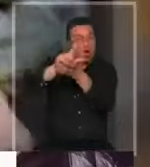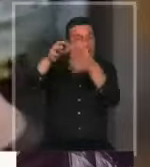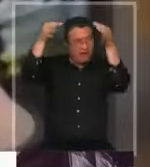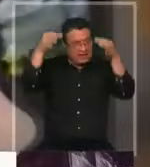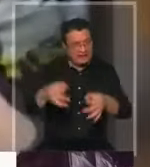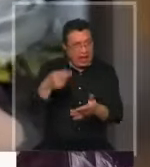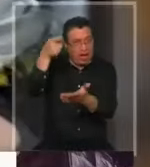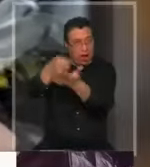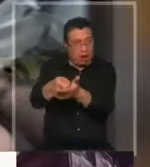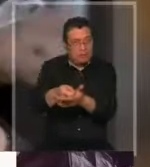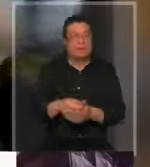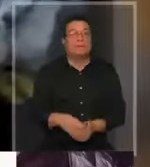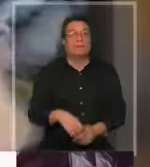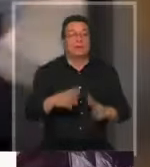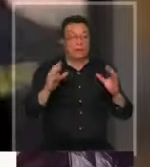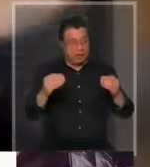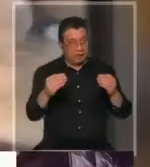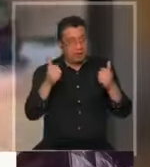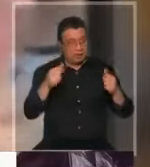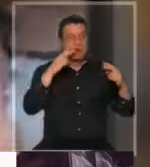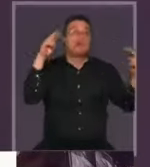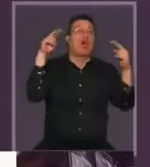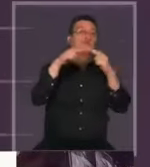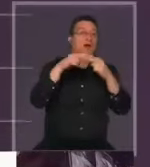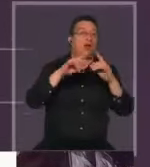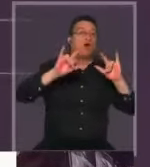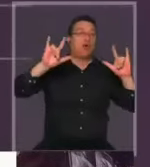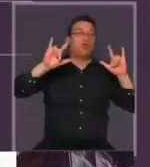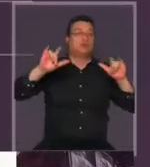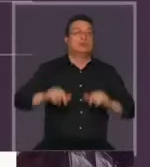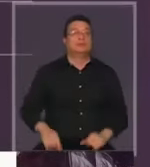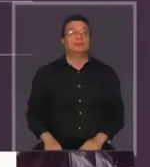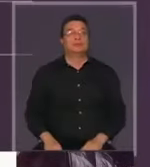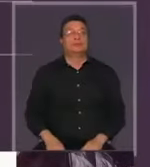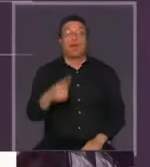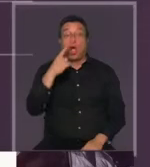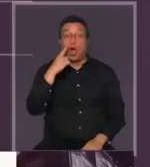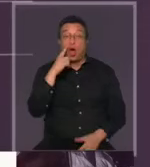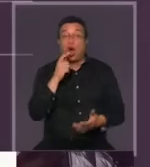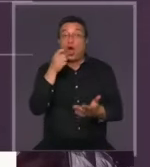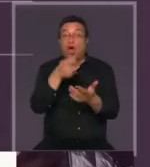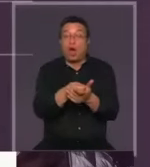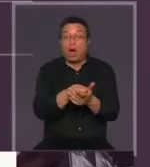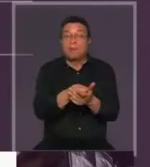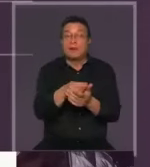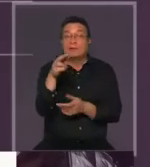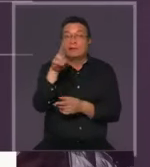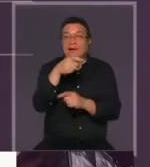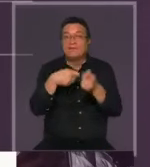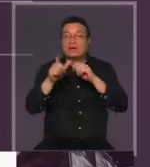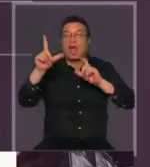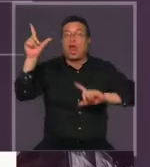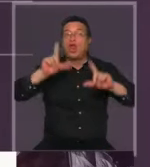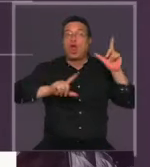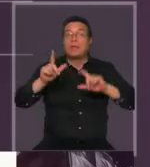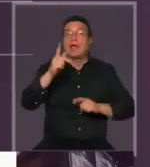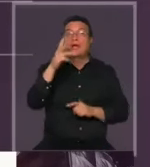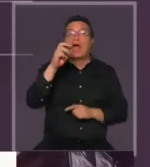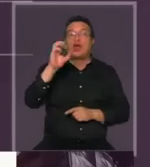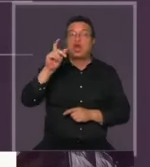oficiales. Piretearnos trabajar chiquillos, ¡nos vemos! Ojo si usted compró entradas en la reventa para Lollapalooza, Karol